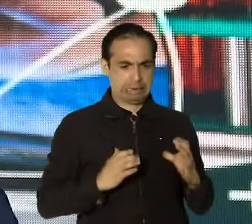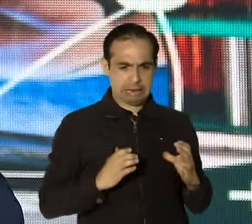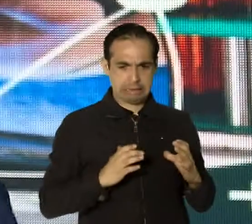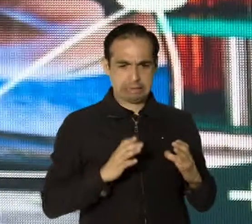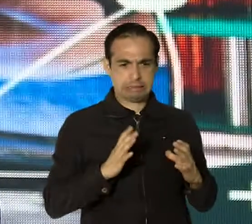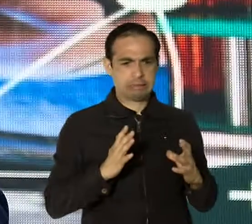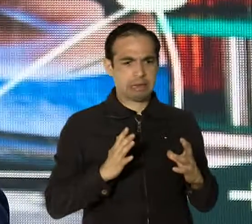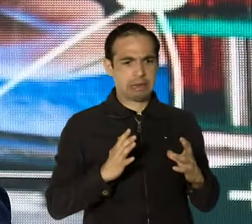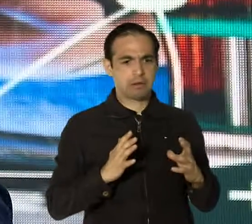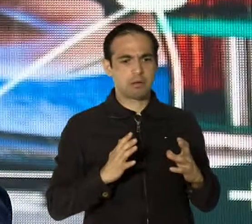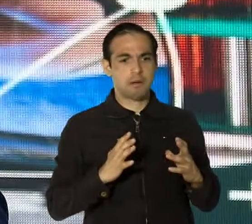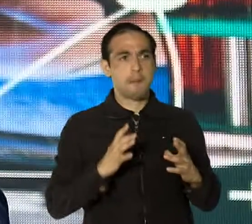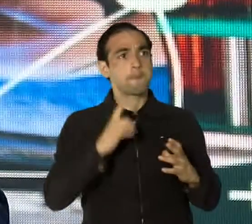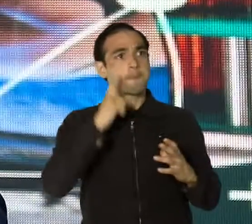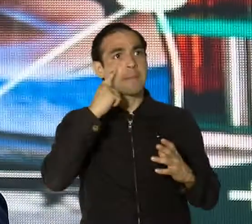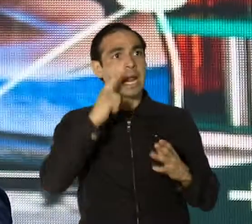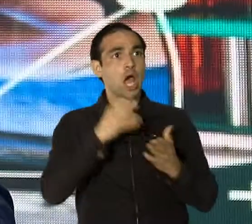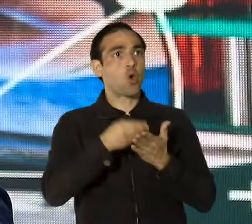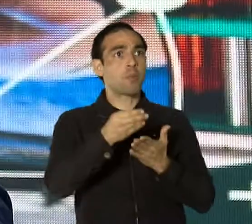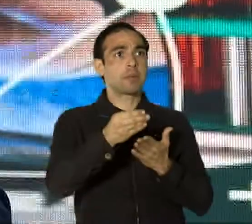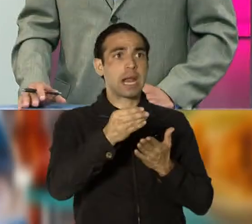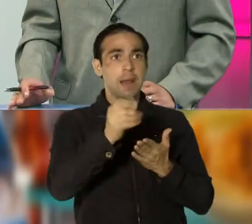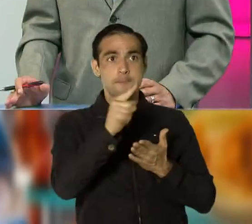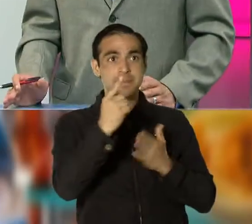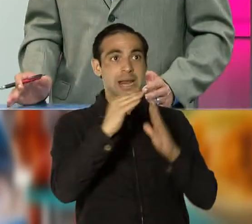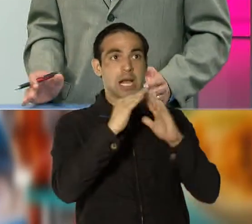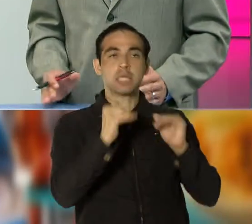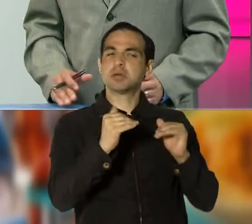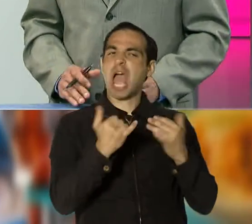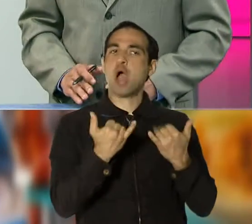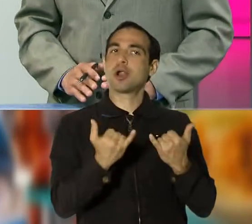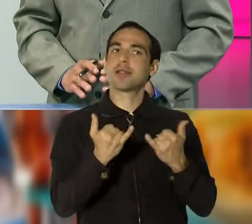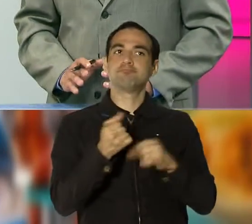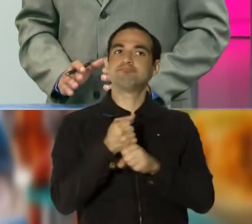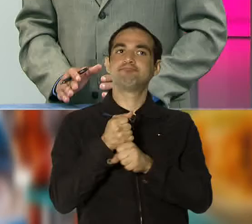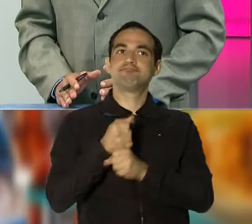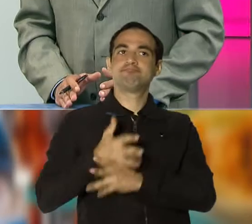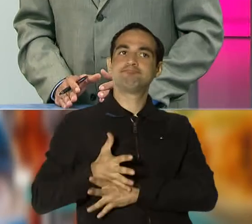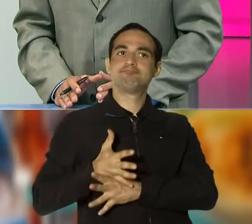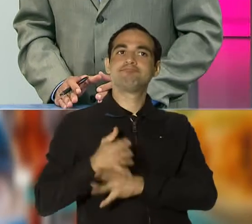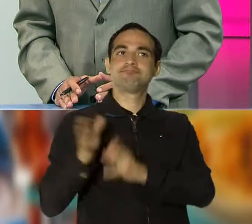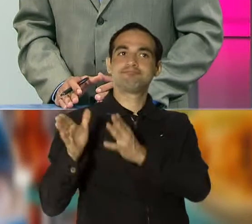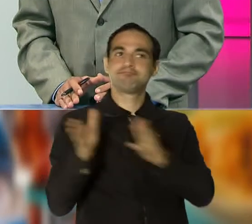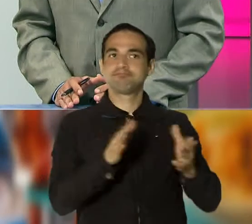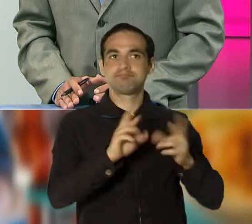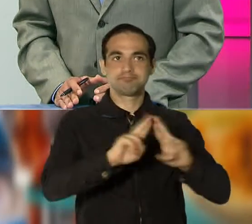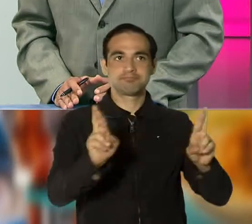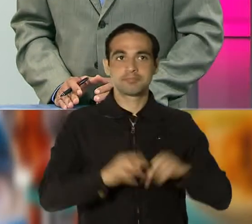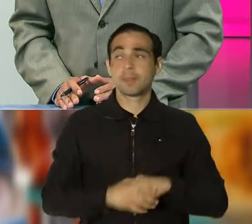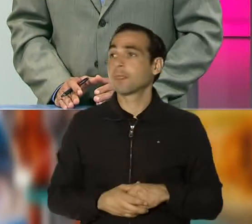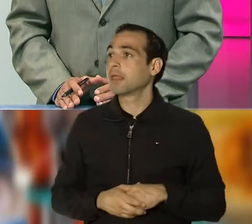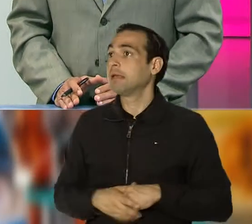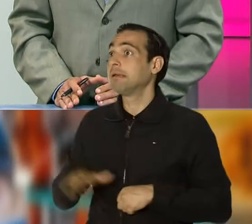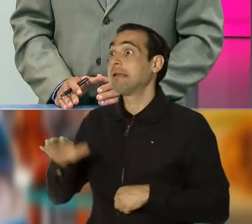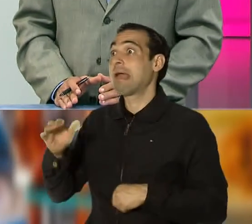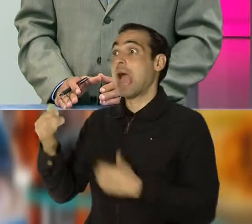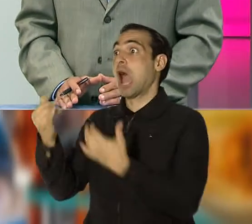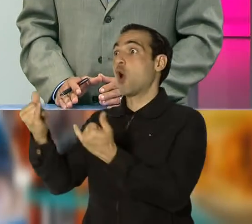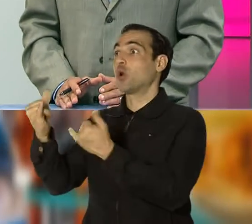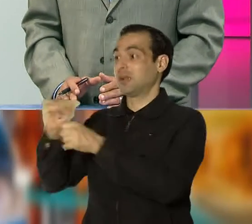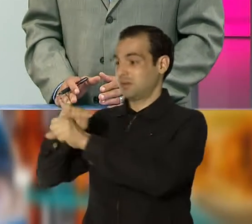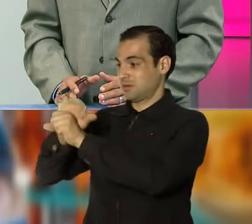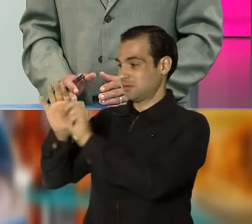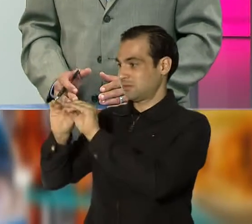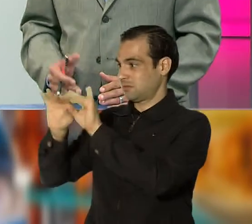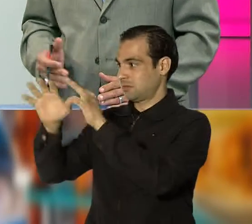más preparados que antes. Alicia, la pandemia ha traído muchos cambios en la industria. ¿Cómo ha afectado